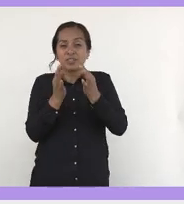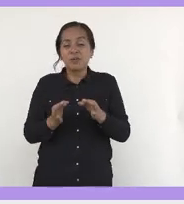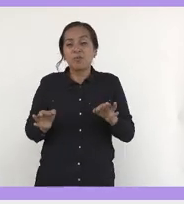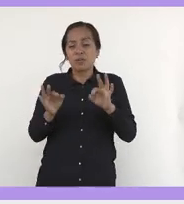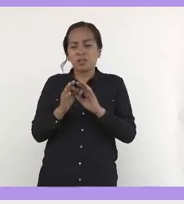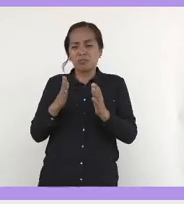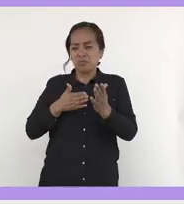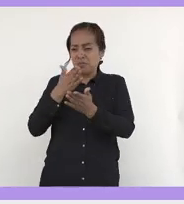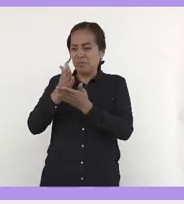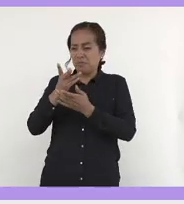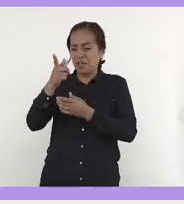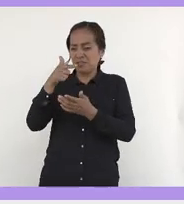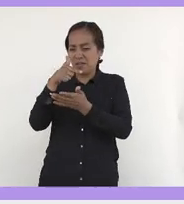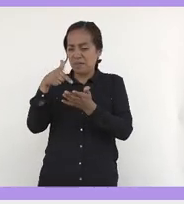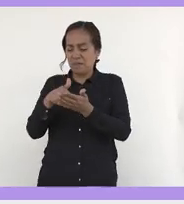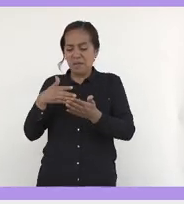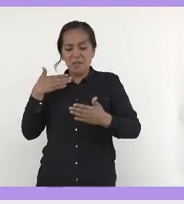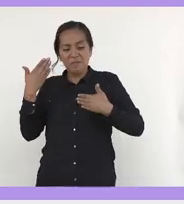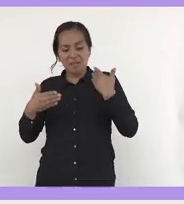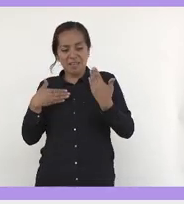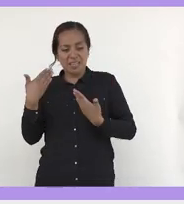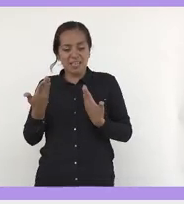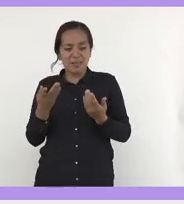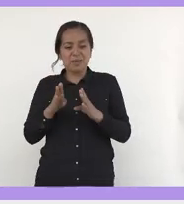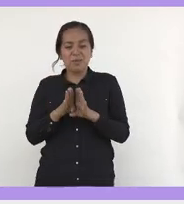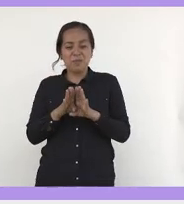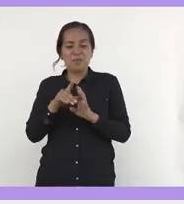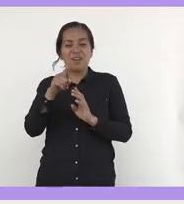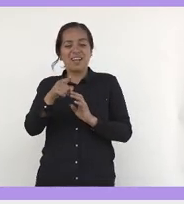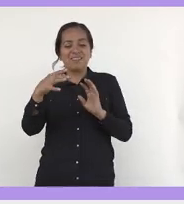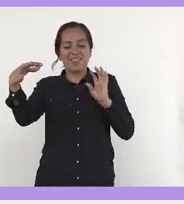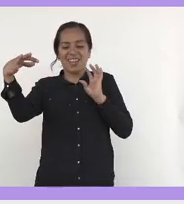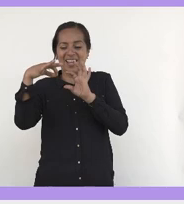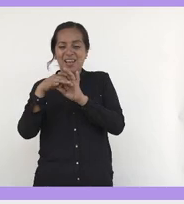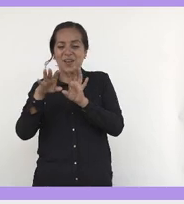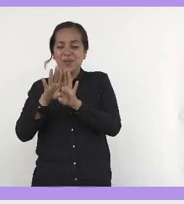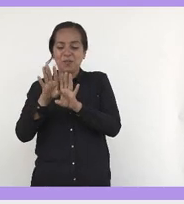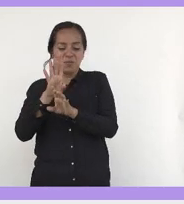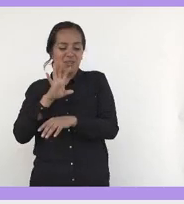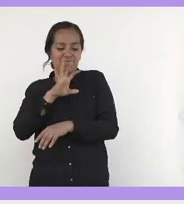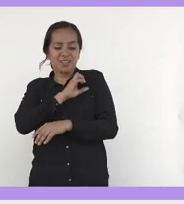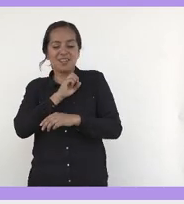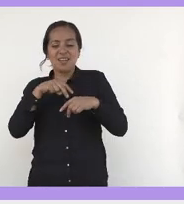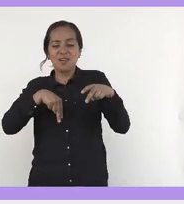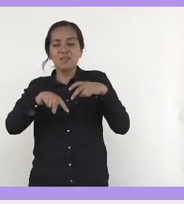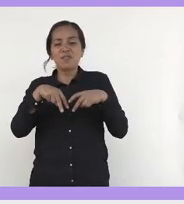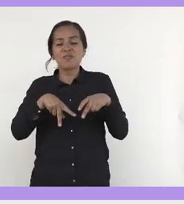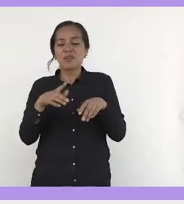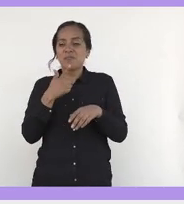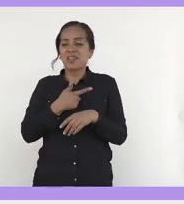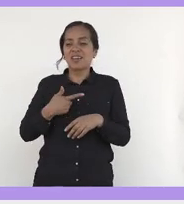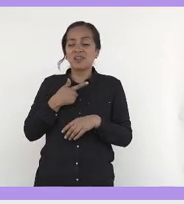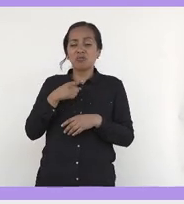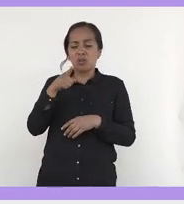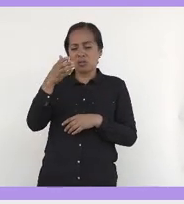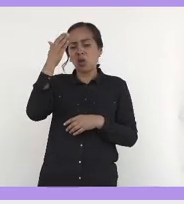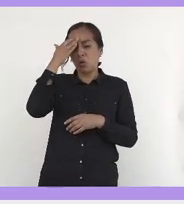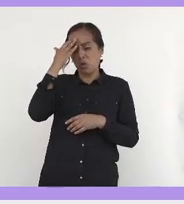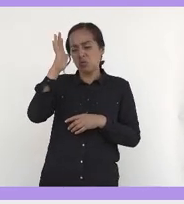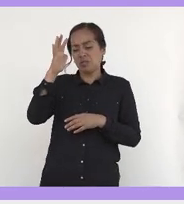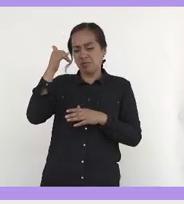porque al final la gente conectó contigo como aficionado o sea más allá de Que obviamente tienes el conocimiento y lo demostraste ahí